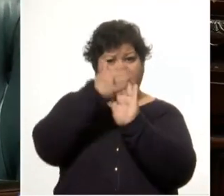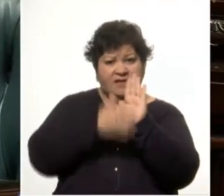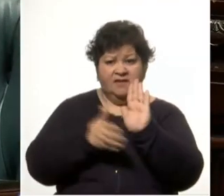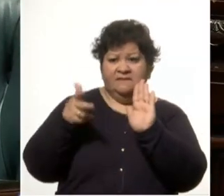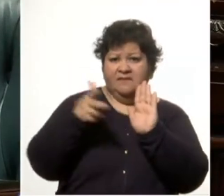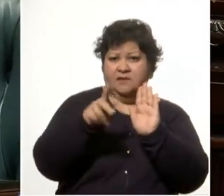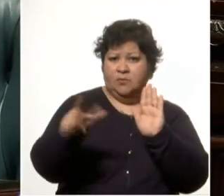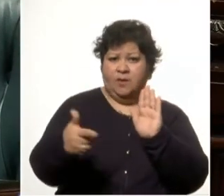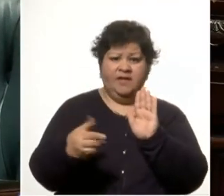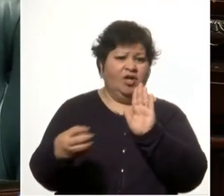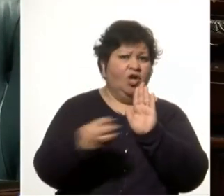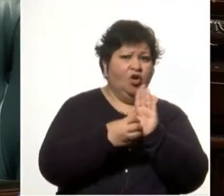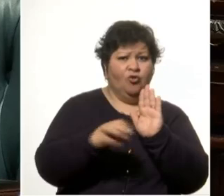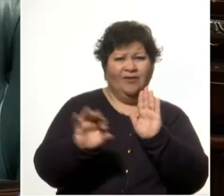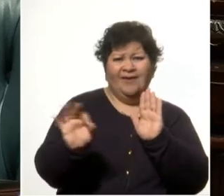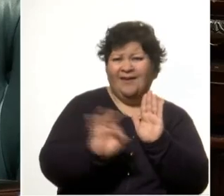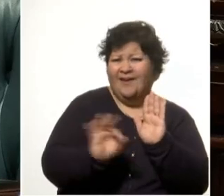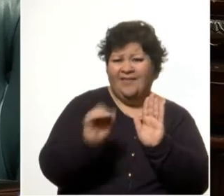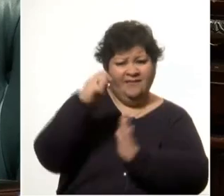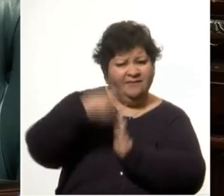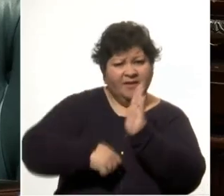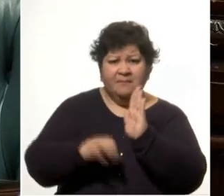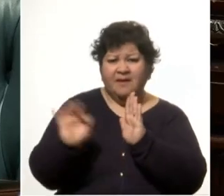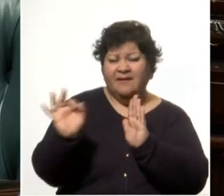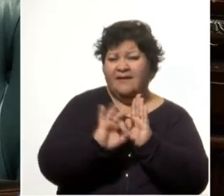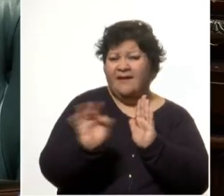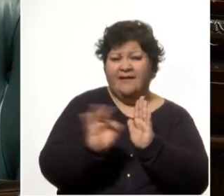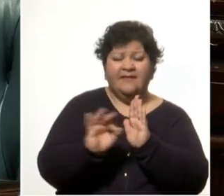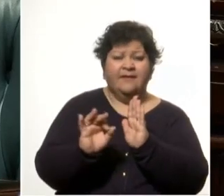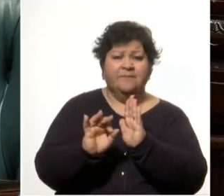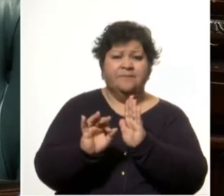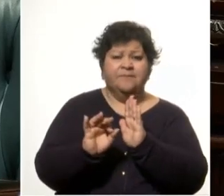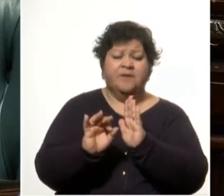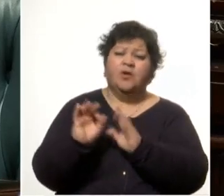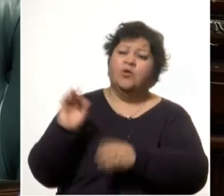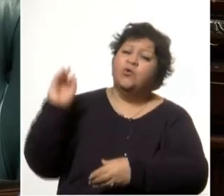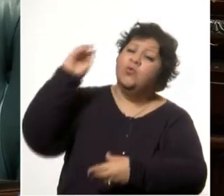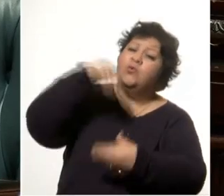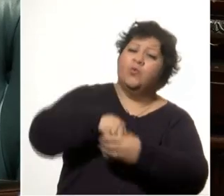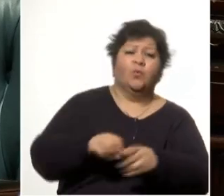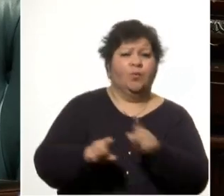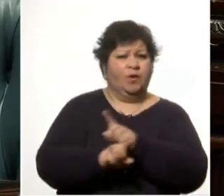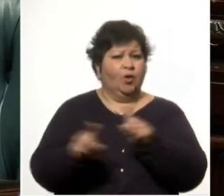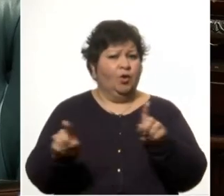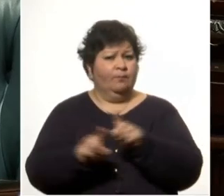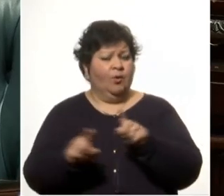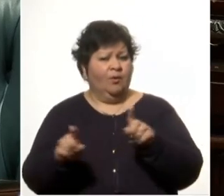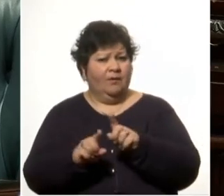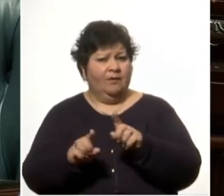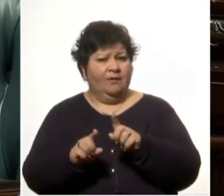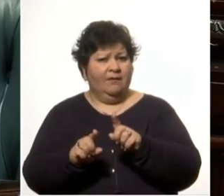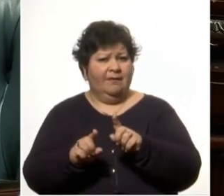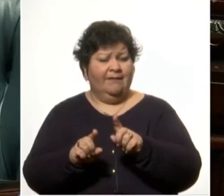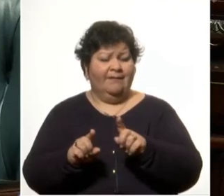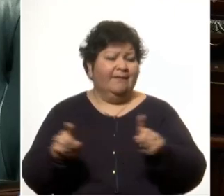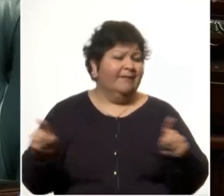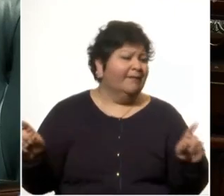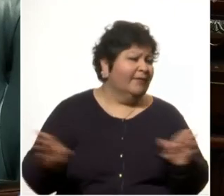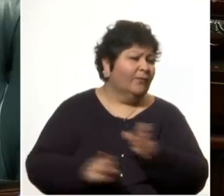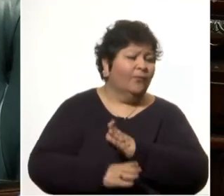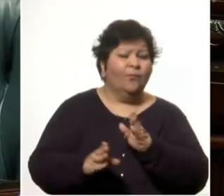sin logo, sin firma, que no estaban incorporadas a ningún